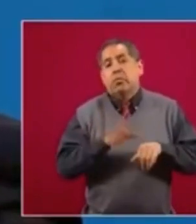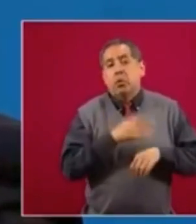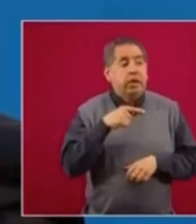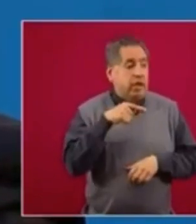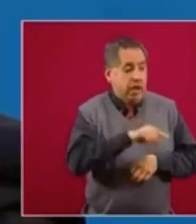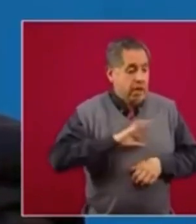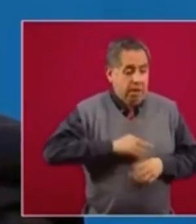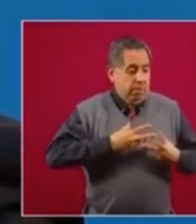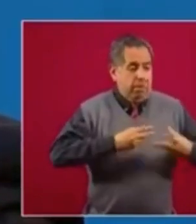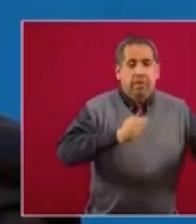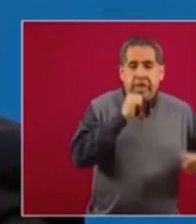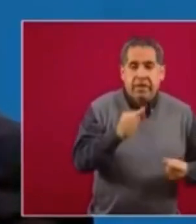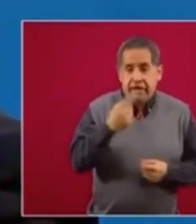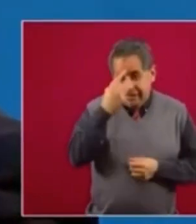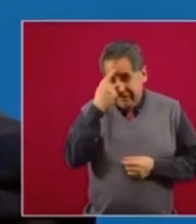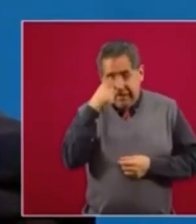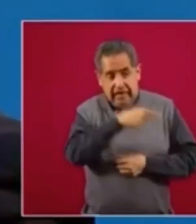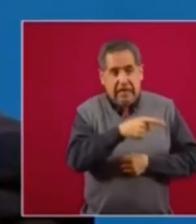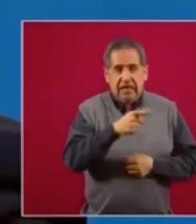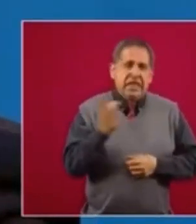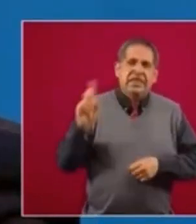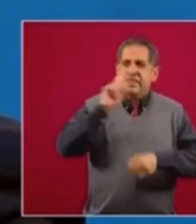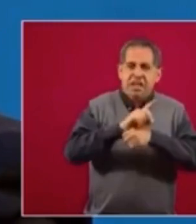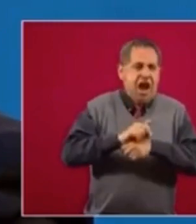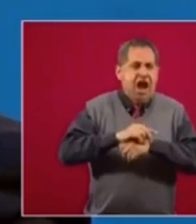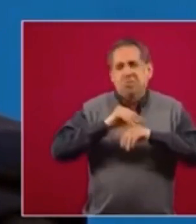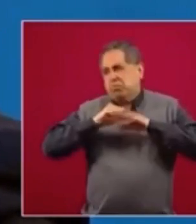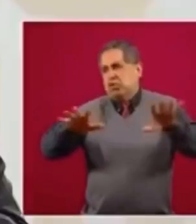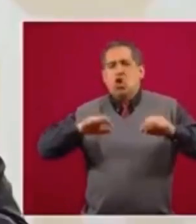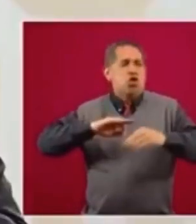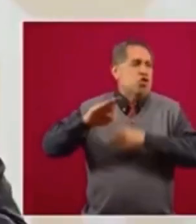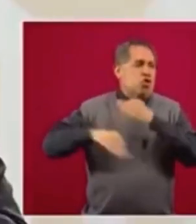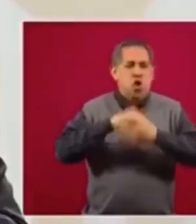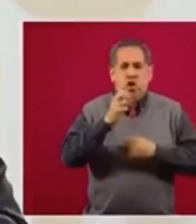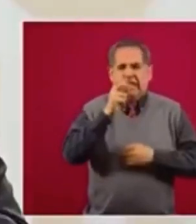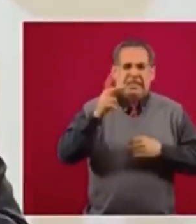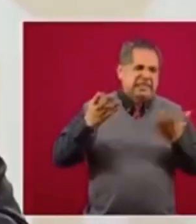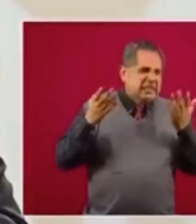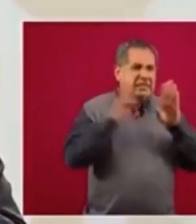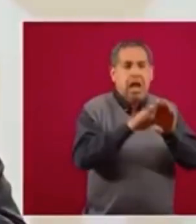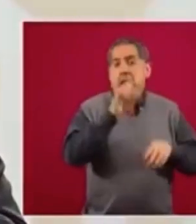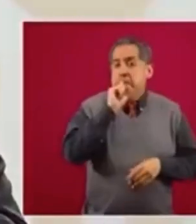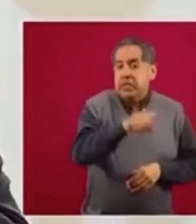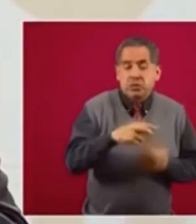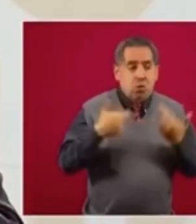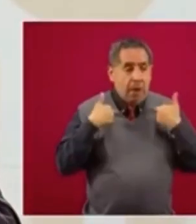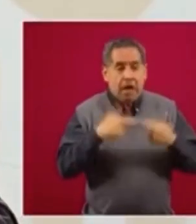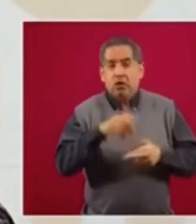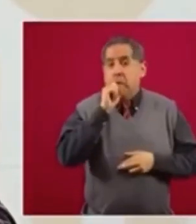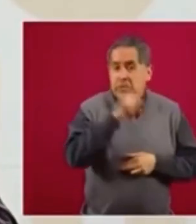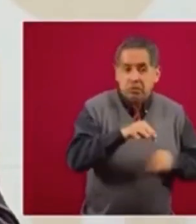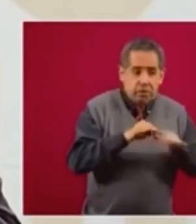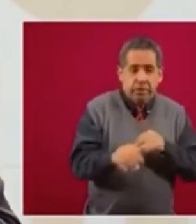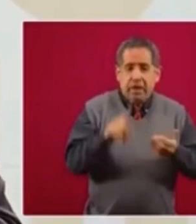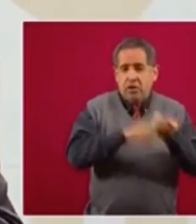en el momento en que se decretó el receso escolar en todos los niveles, que incluye también a los maestros y a los trabajadores de la